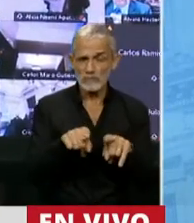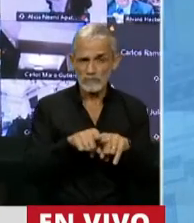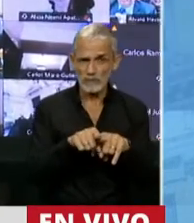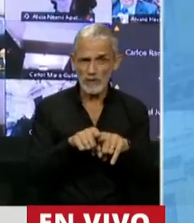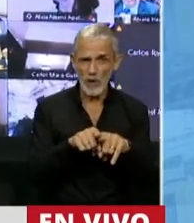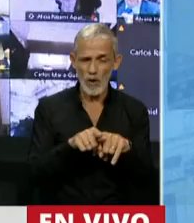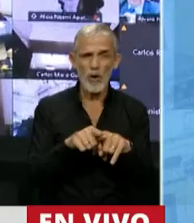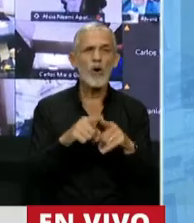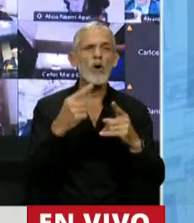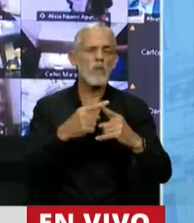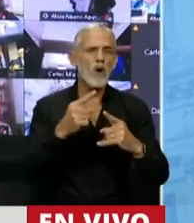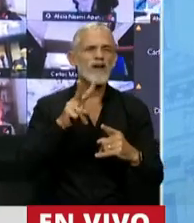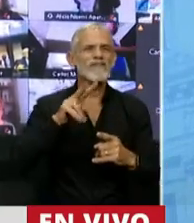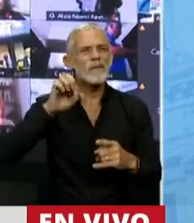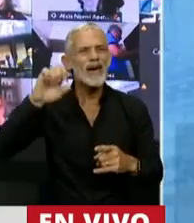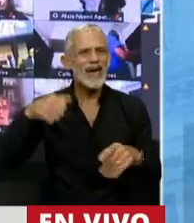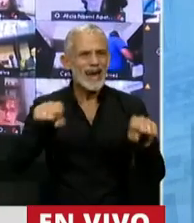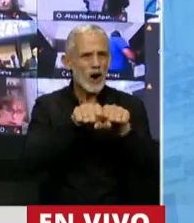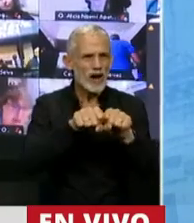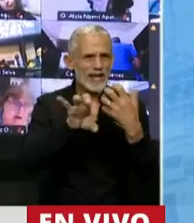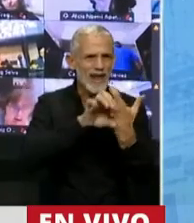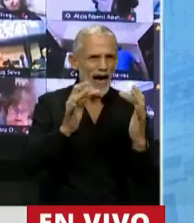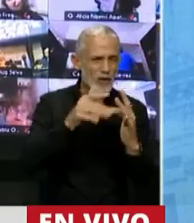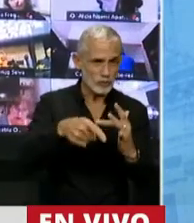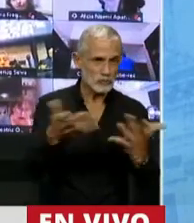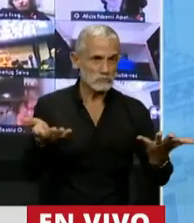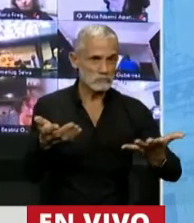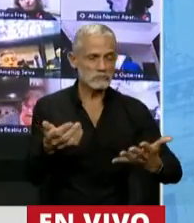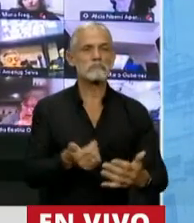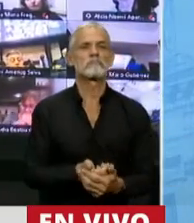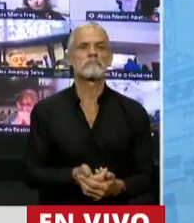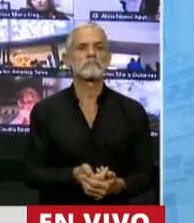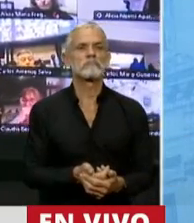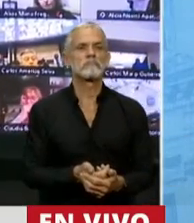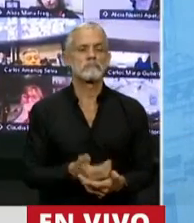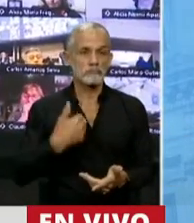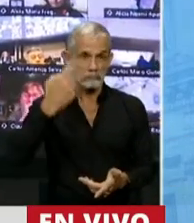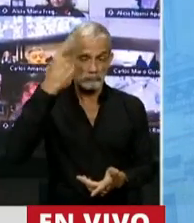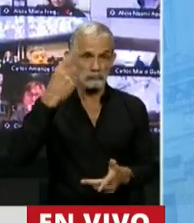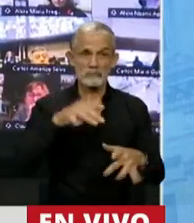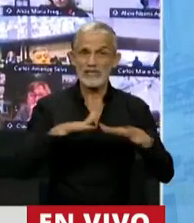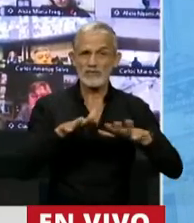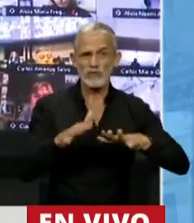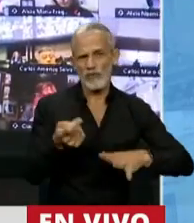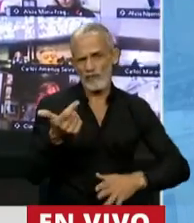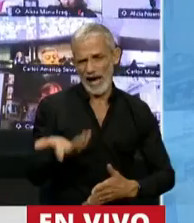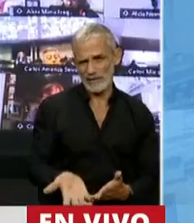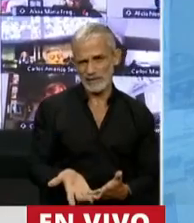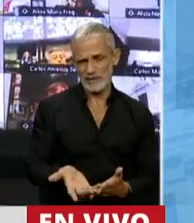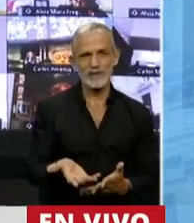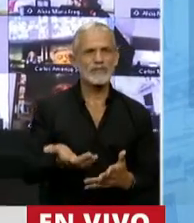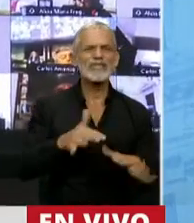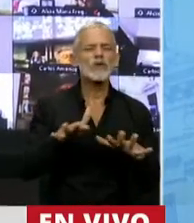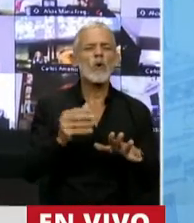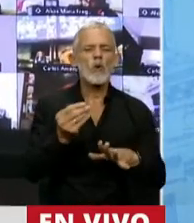se dijo a través de su bp.n conectados a esta sesión entonces creo yo que la situación es muy simple la